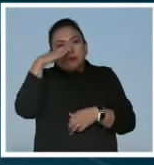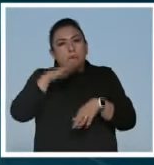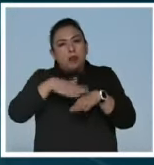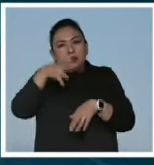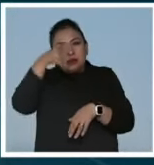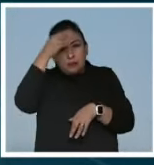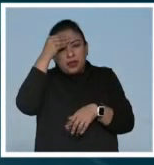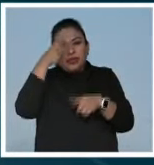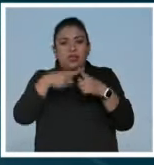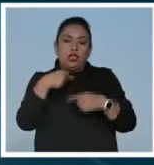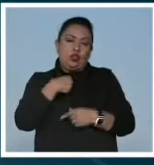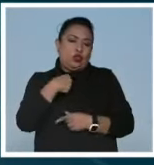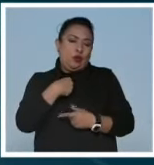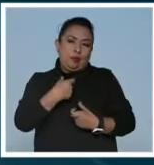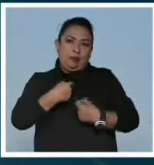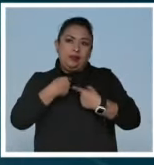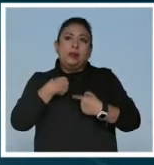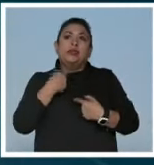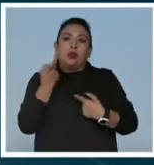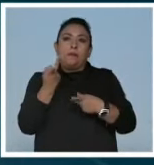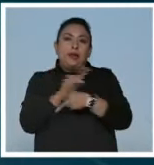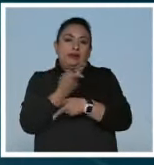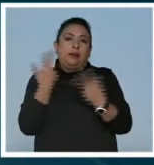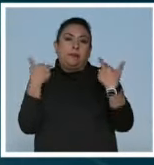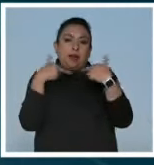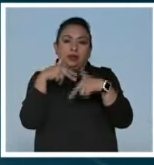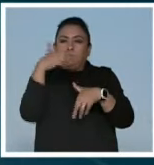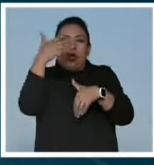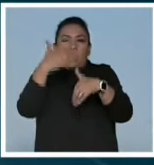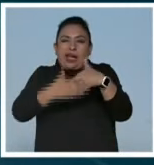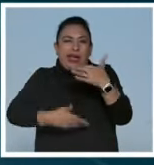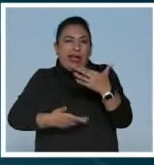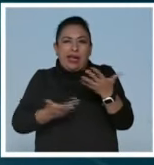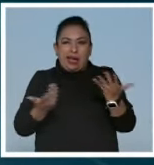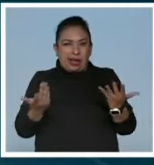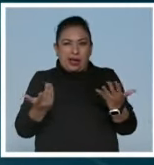aprenda, seré yo misma, porque eso ocurre con los maestros, que terminamos